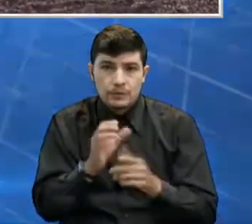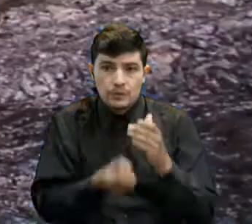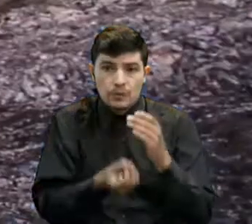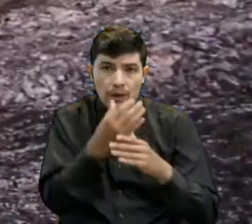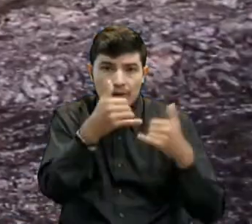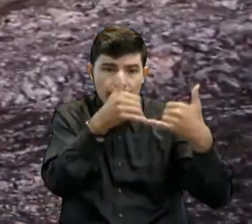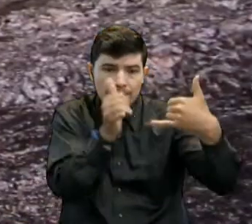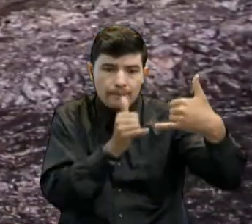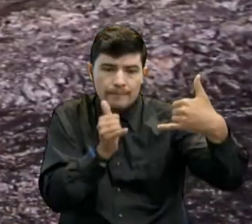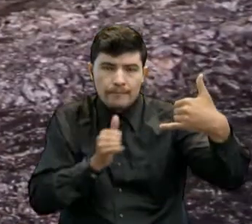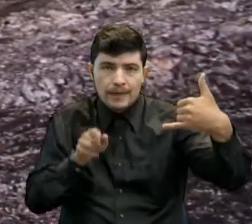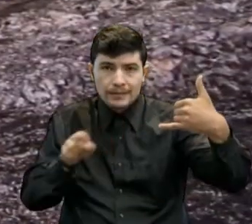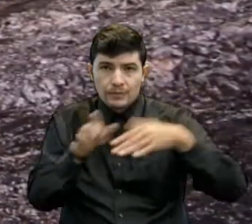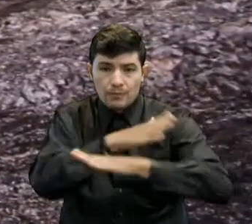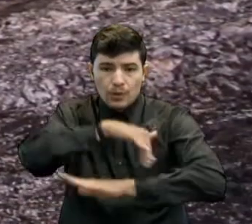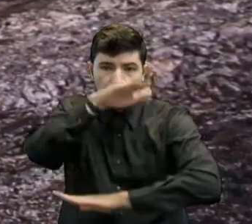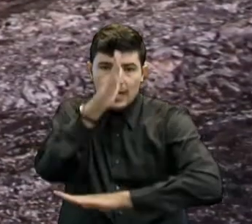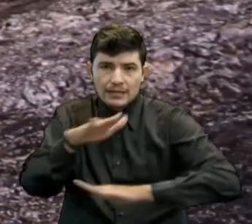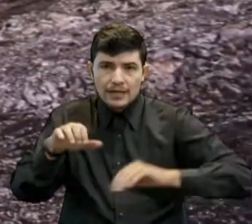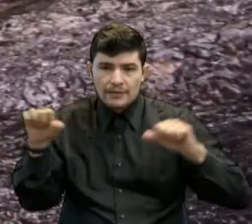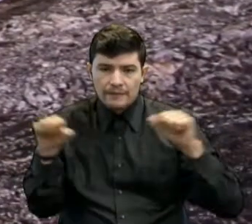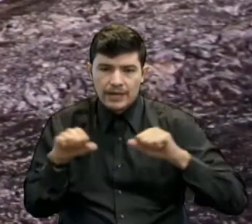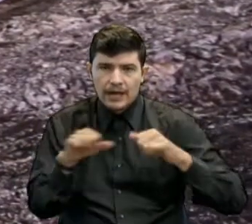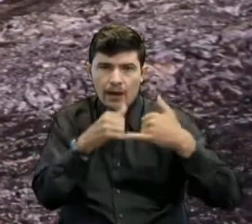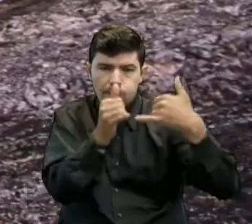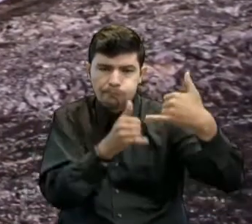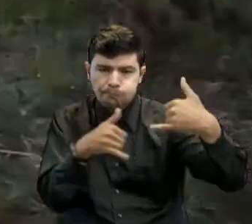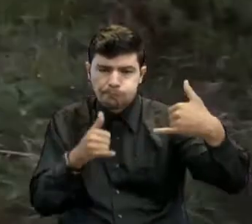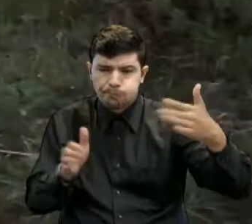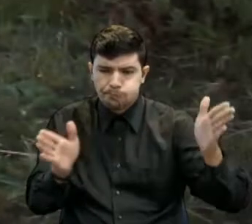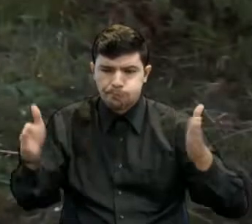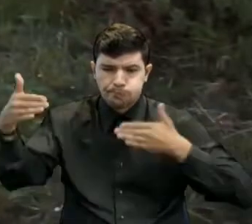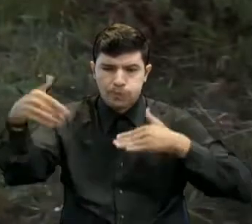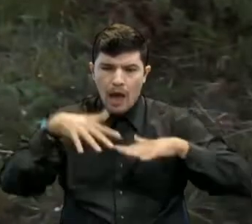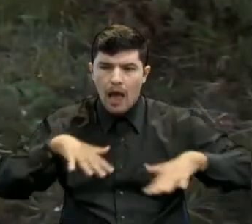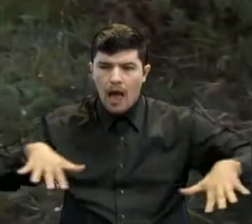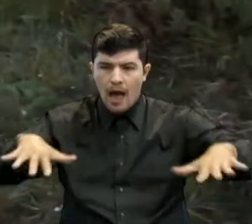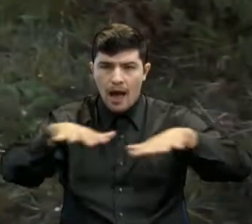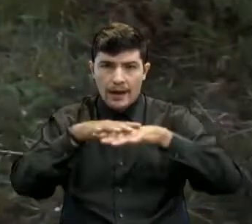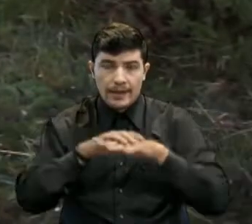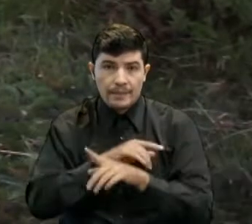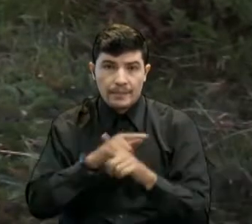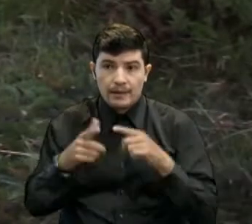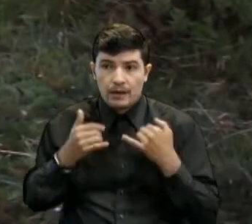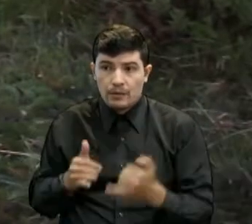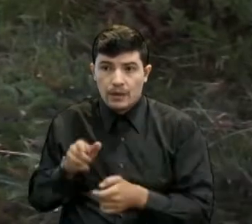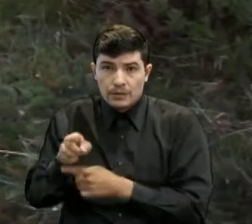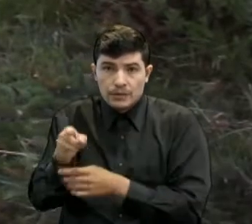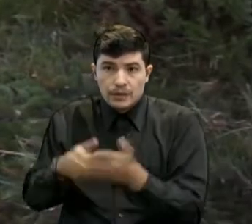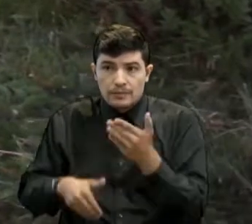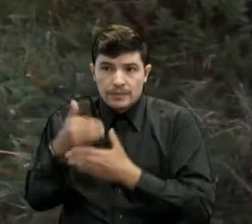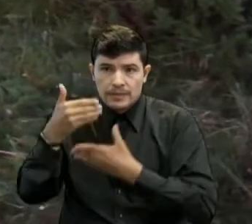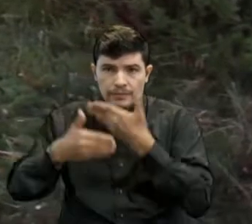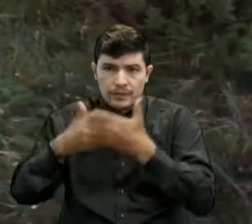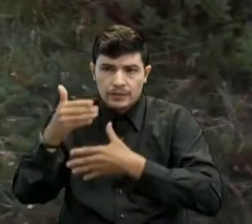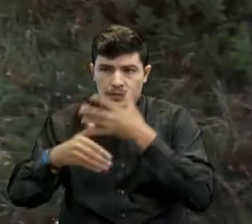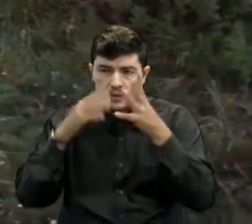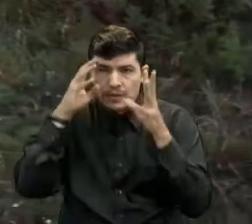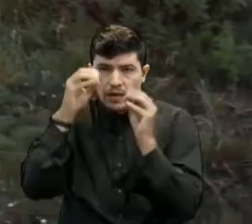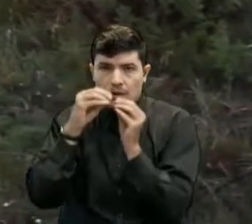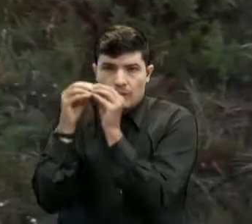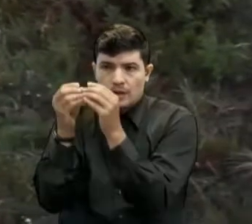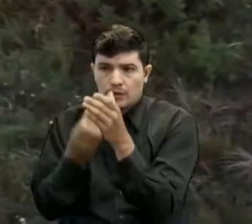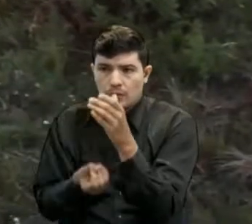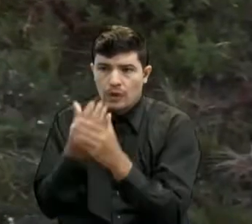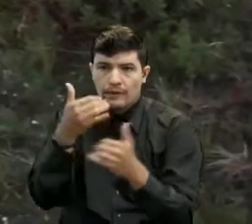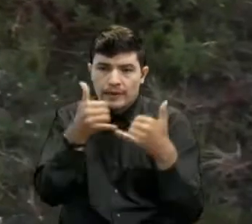páramos. En cuanto al páramo de Santurbán, el ministro Correa Escap llega a puertas del inicio de la fase de concertación de la